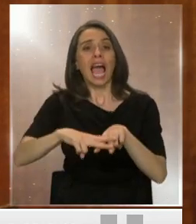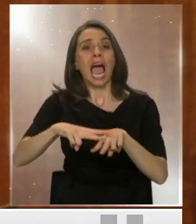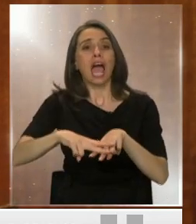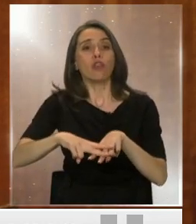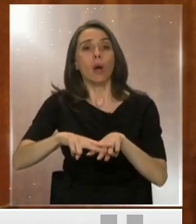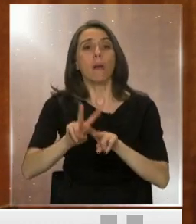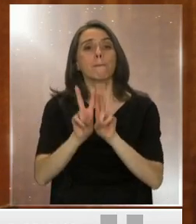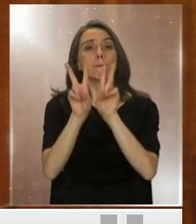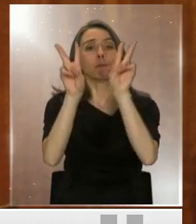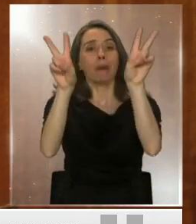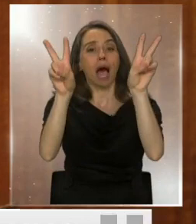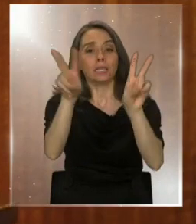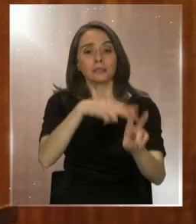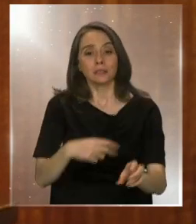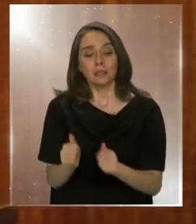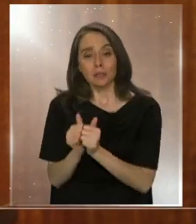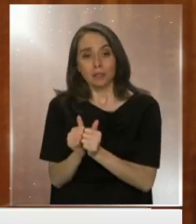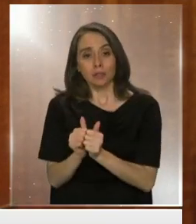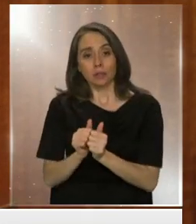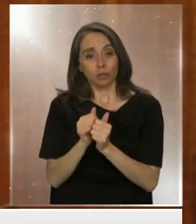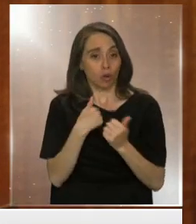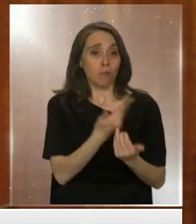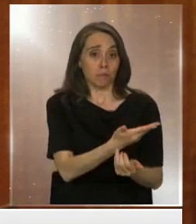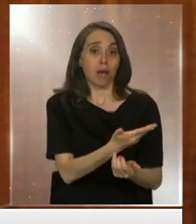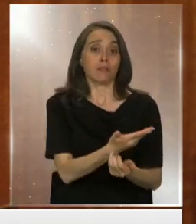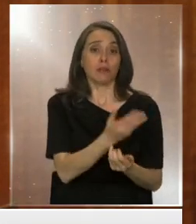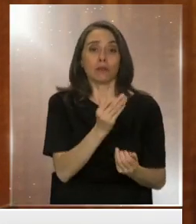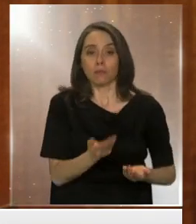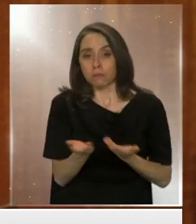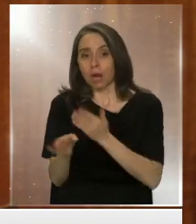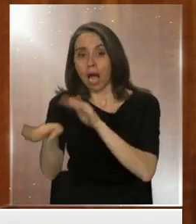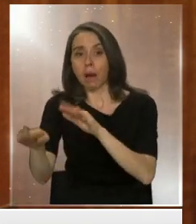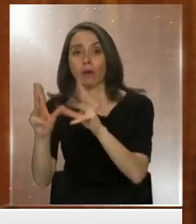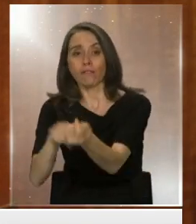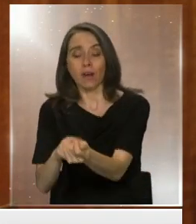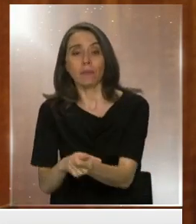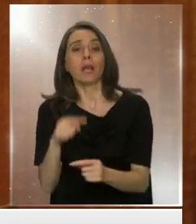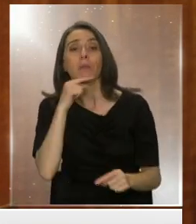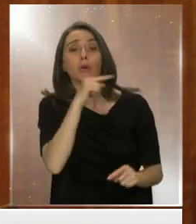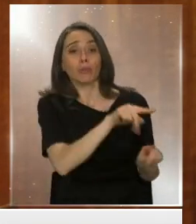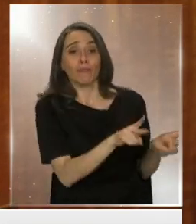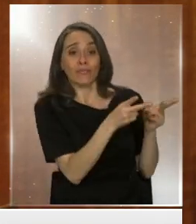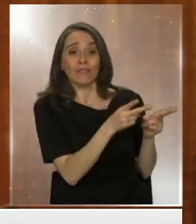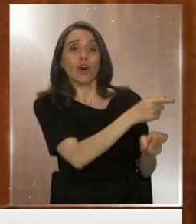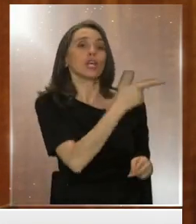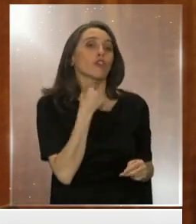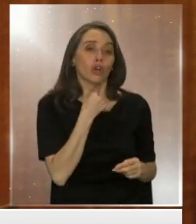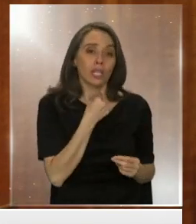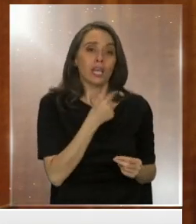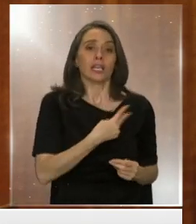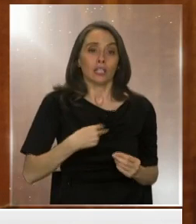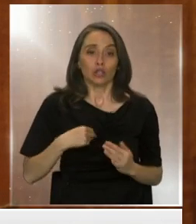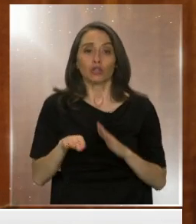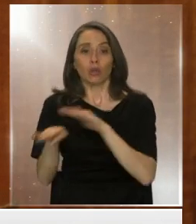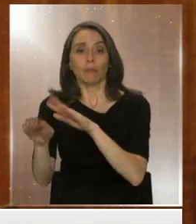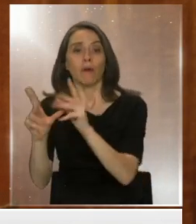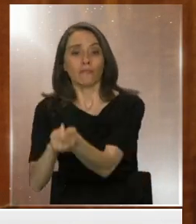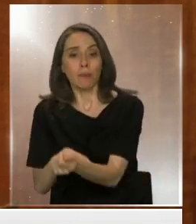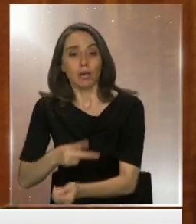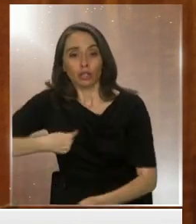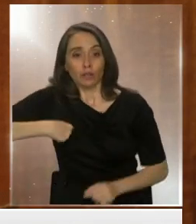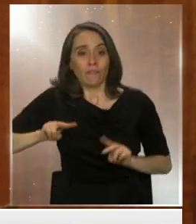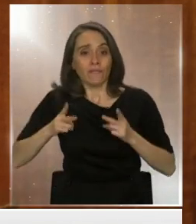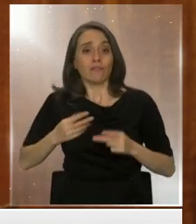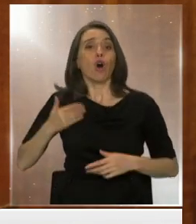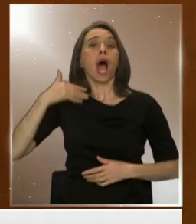y como buenos camaradas estamos al lado su familia porque eso es lo que ellos hubiesen querido y nosotros queremos que estamos en vías